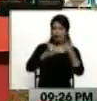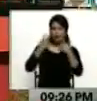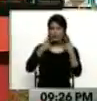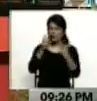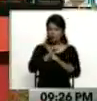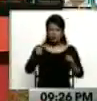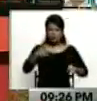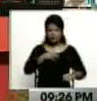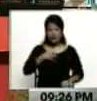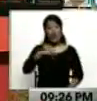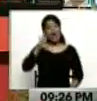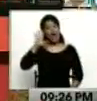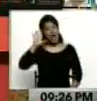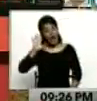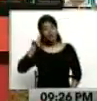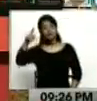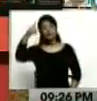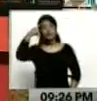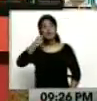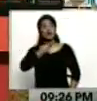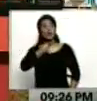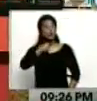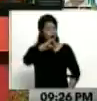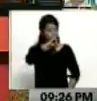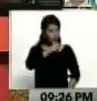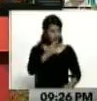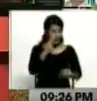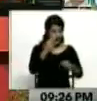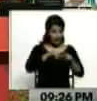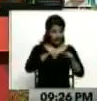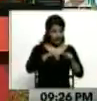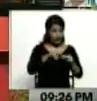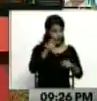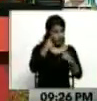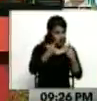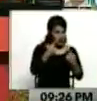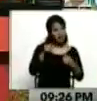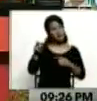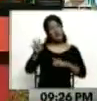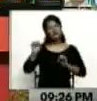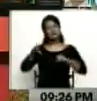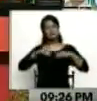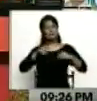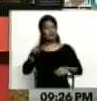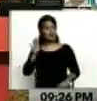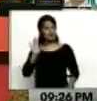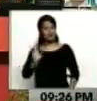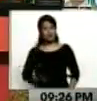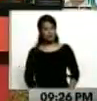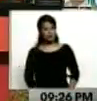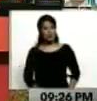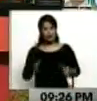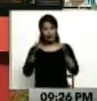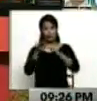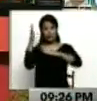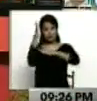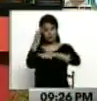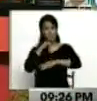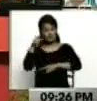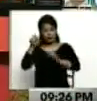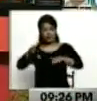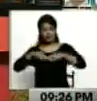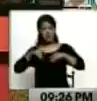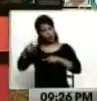ese proyecto político es moralmente inaceptable la pedofilia Esa sí es aceptable en la jerarquía eclesiástica de Venezuela